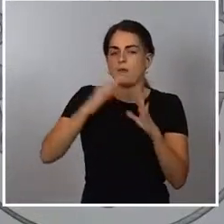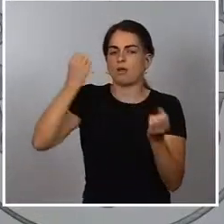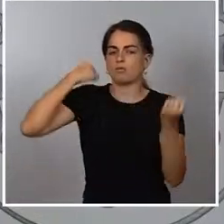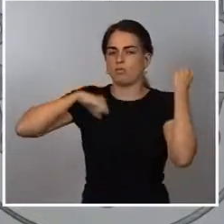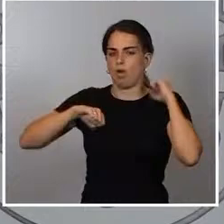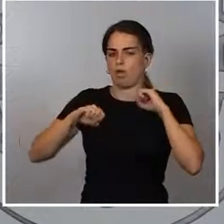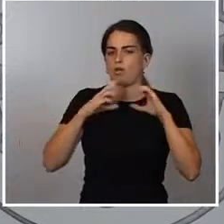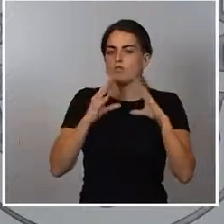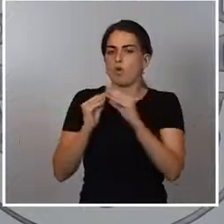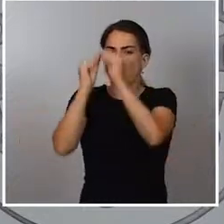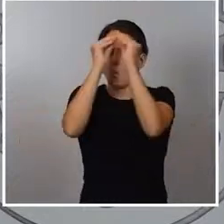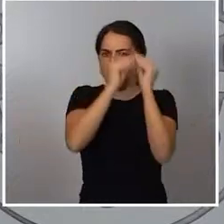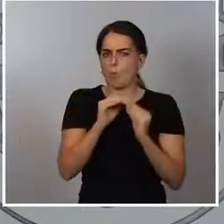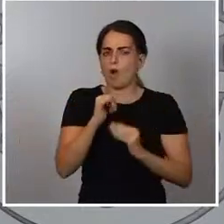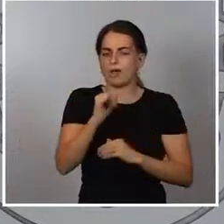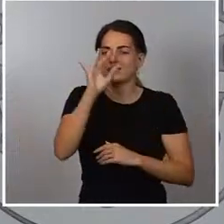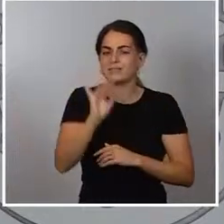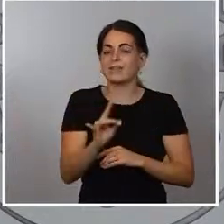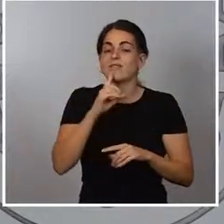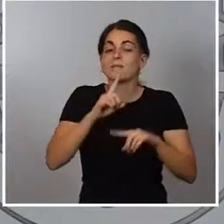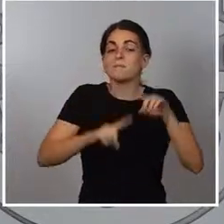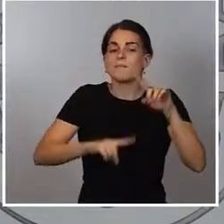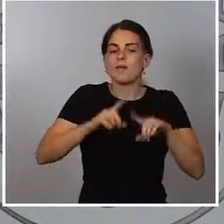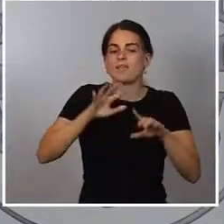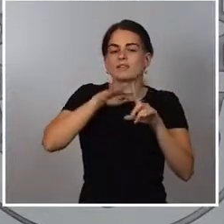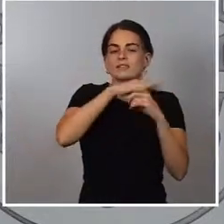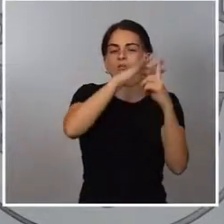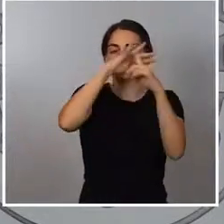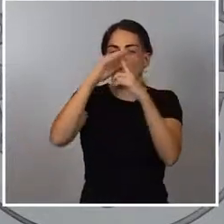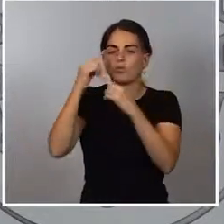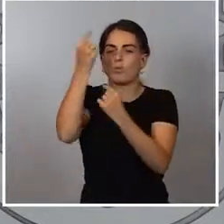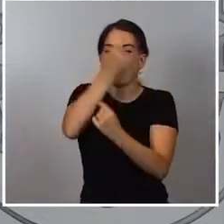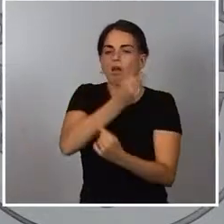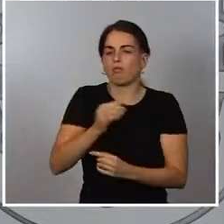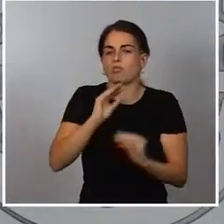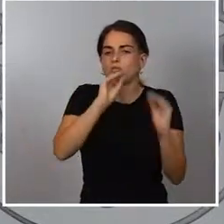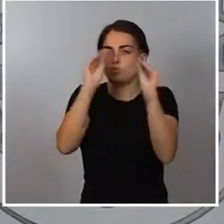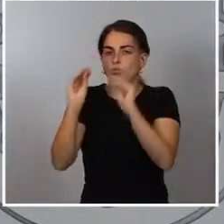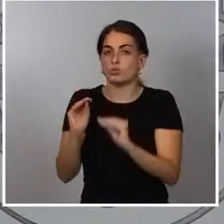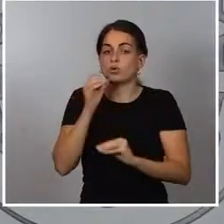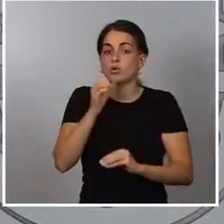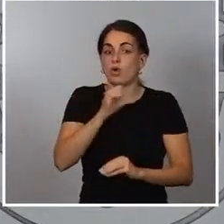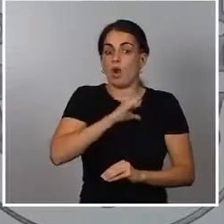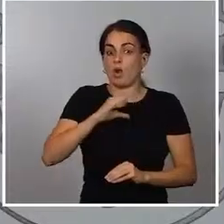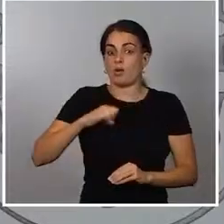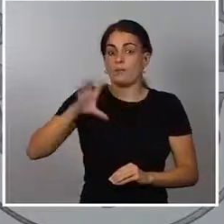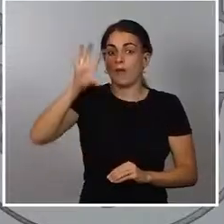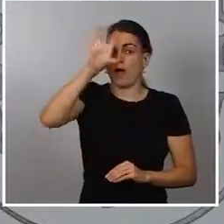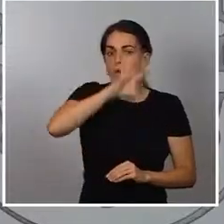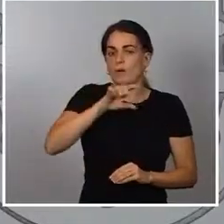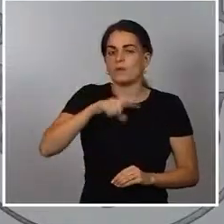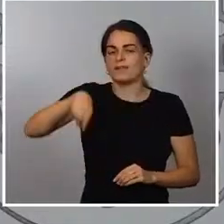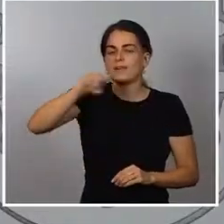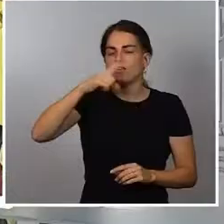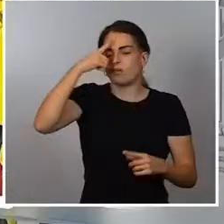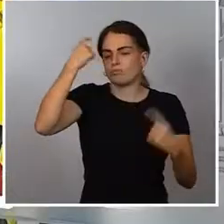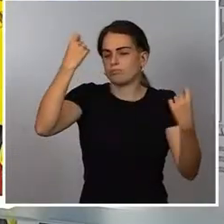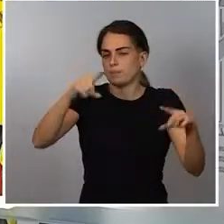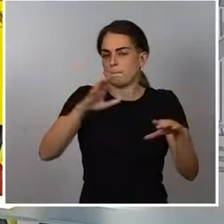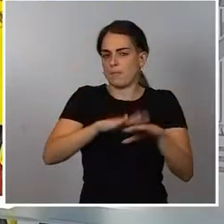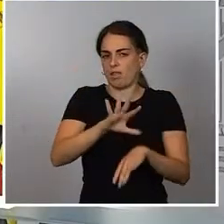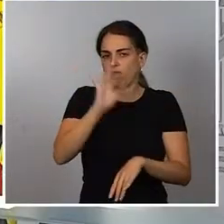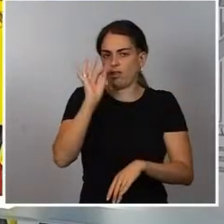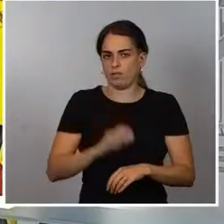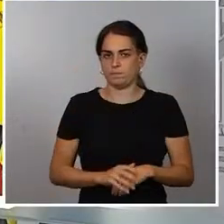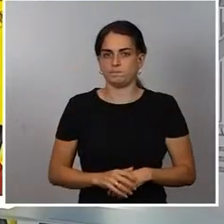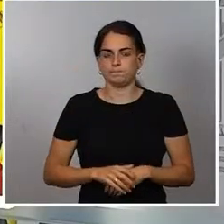según la situación de cada comunidad y será cada comunidad la que decida en cada momento la que lleva a cabo pasamos ahora las